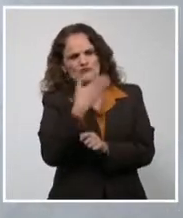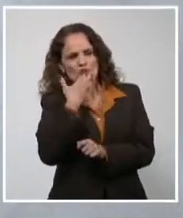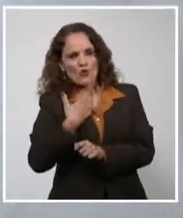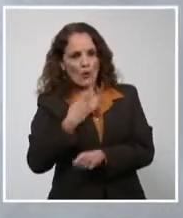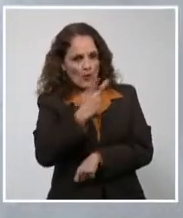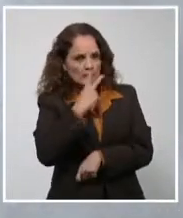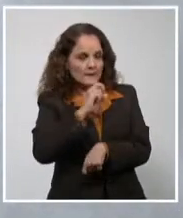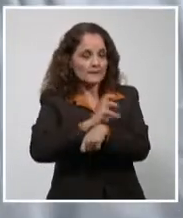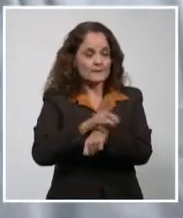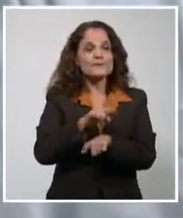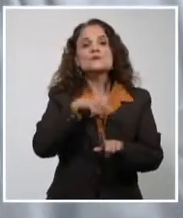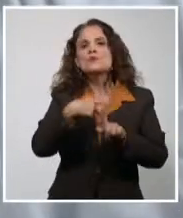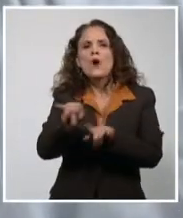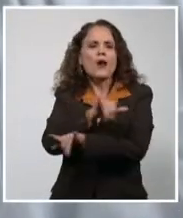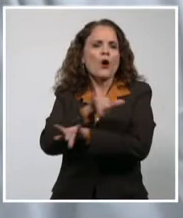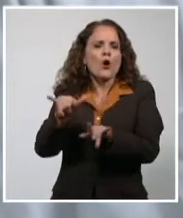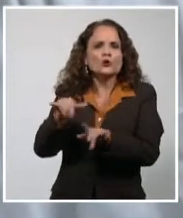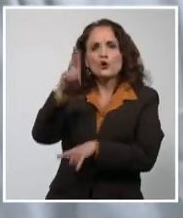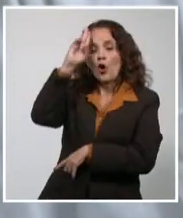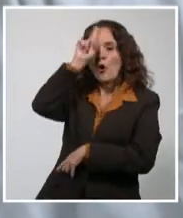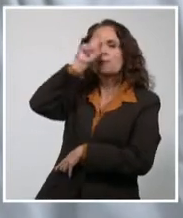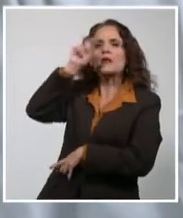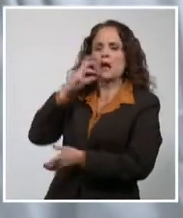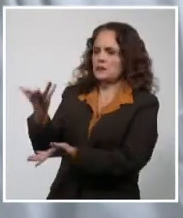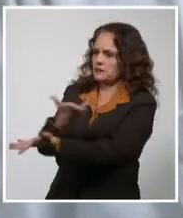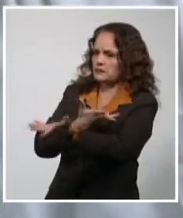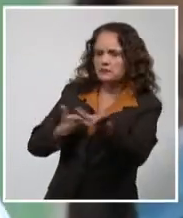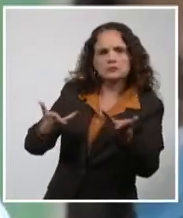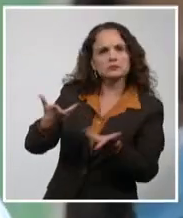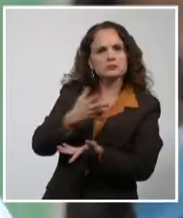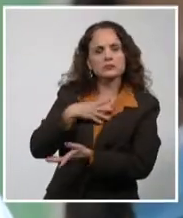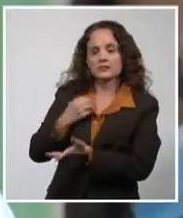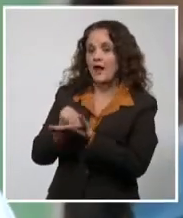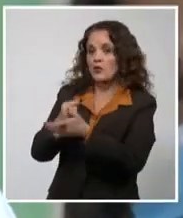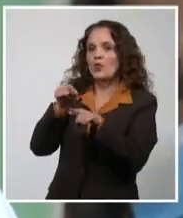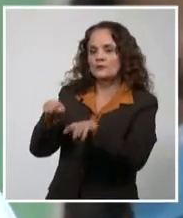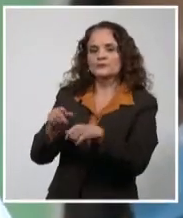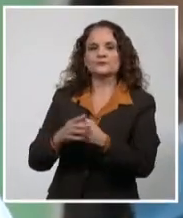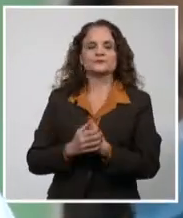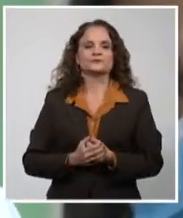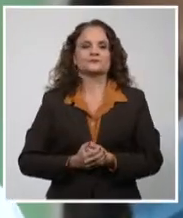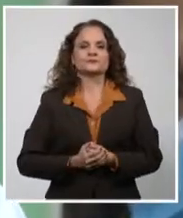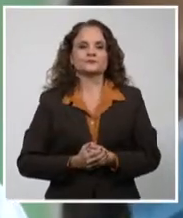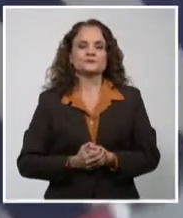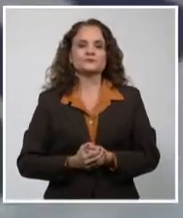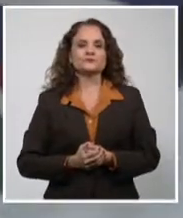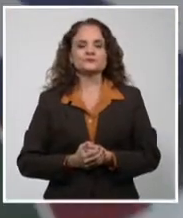de Kenyatta, institución de referencia nacional. Adán Morel, Sistema Informativo de la Televisión Cubana.